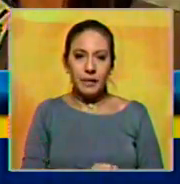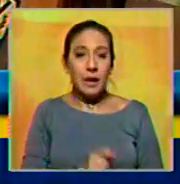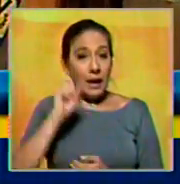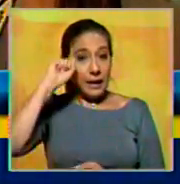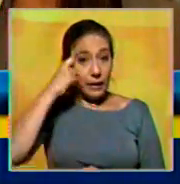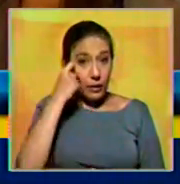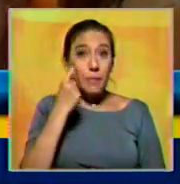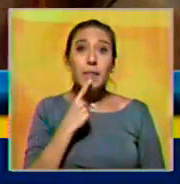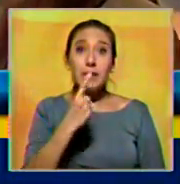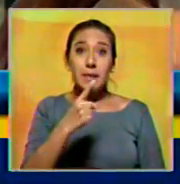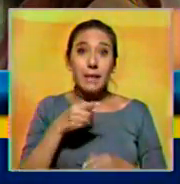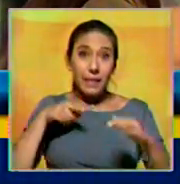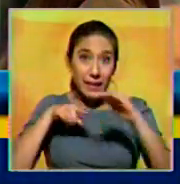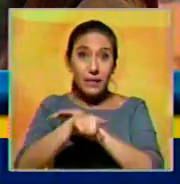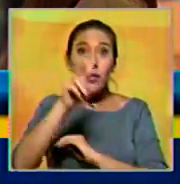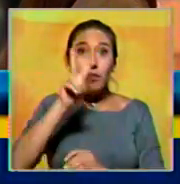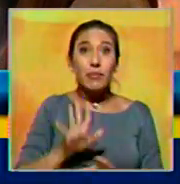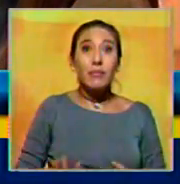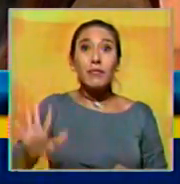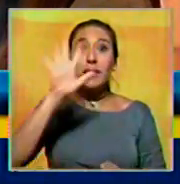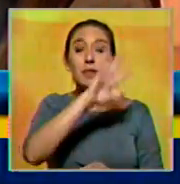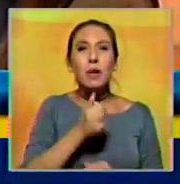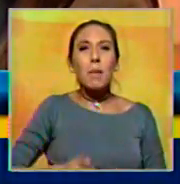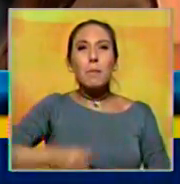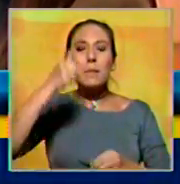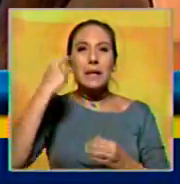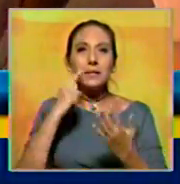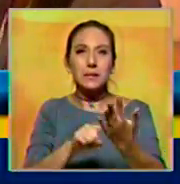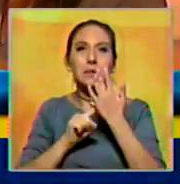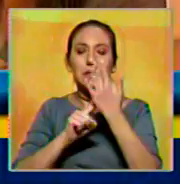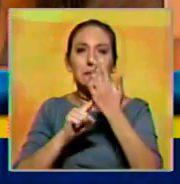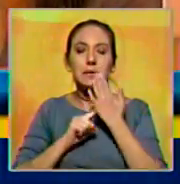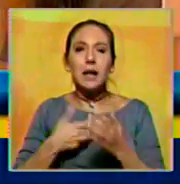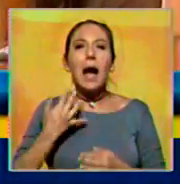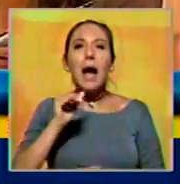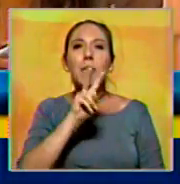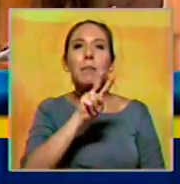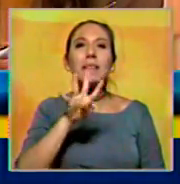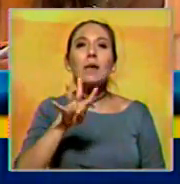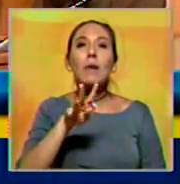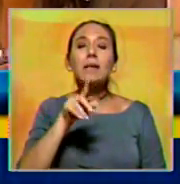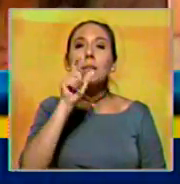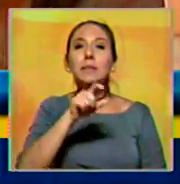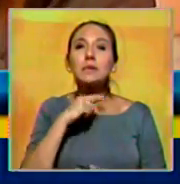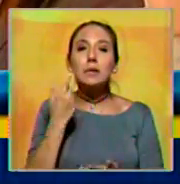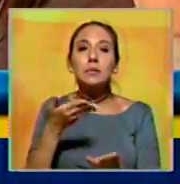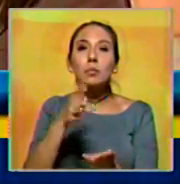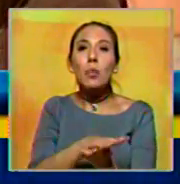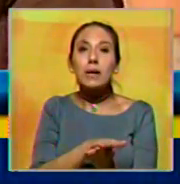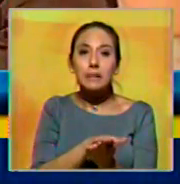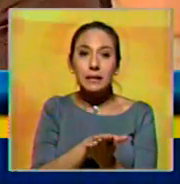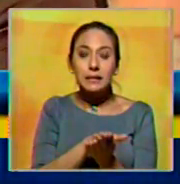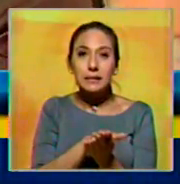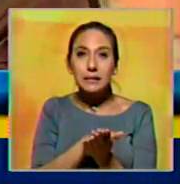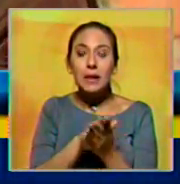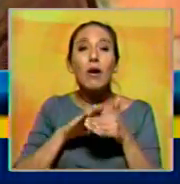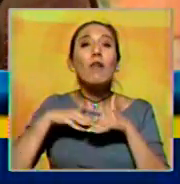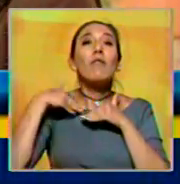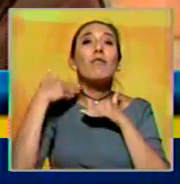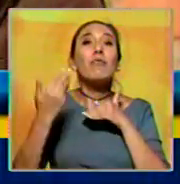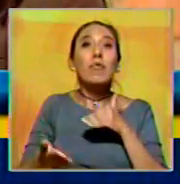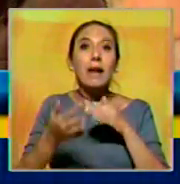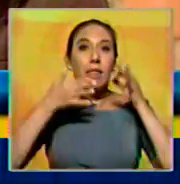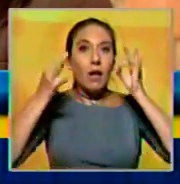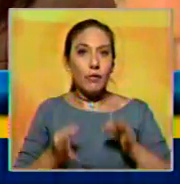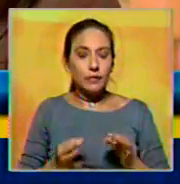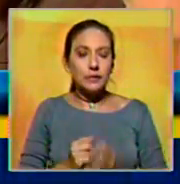Recordemos que en el interior del país es donde más se han reportado casos, ya hay 24 muertos según cifras extraoficiales. ¿En cuáles son los estados donde se